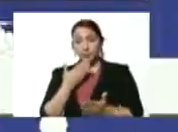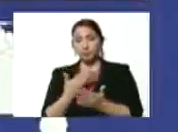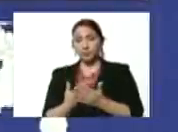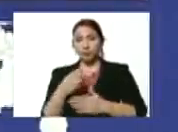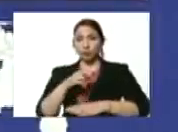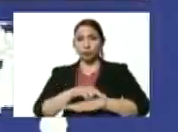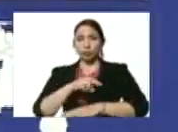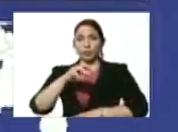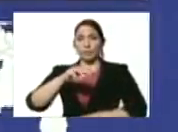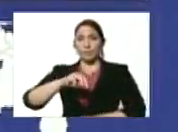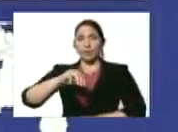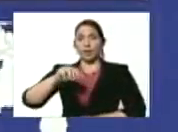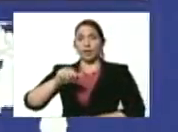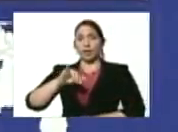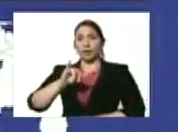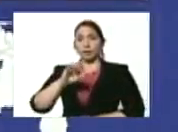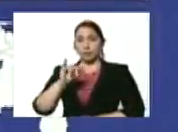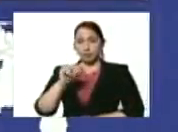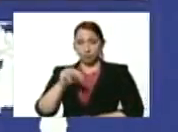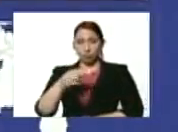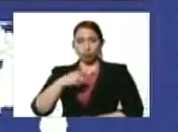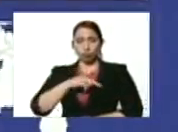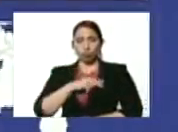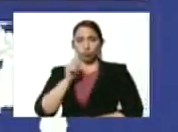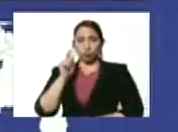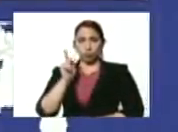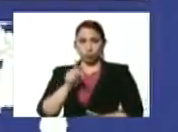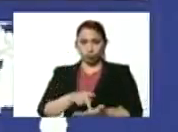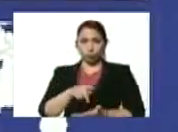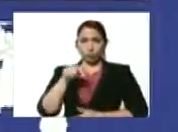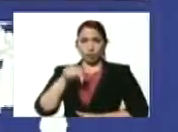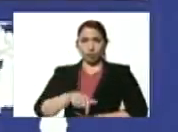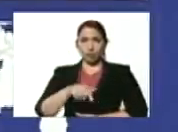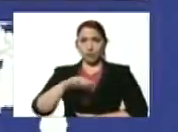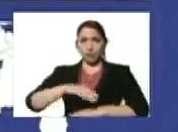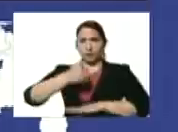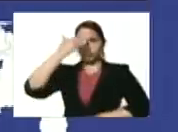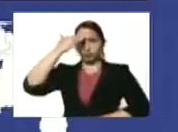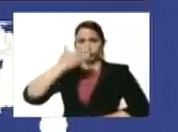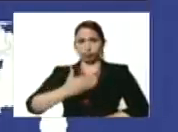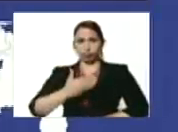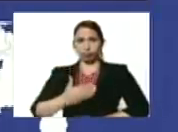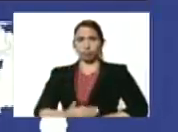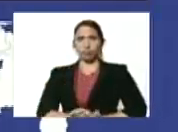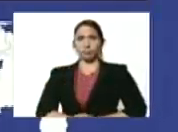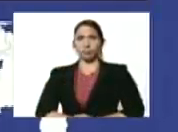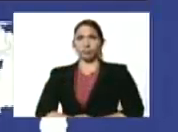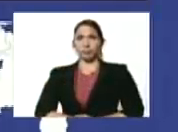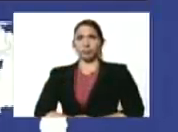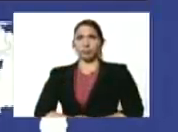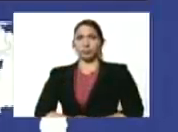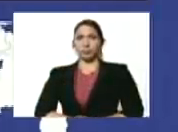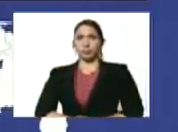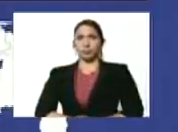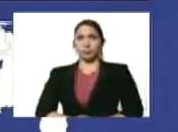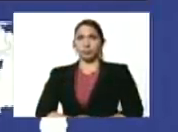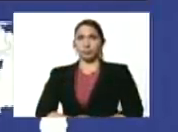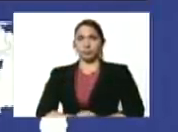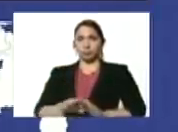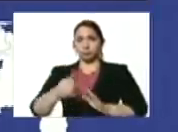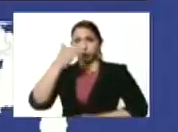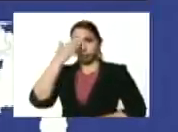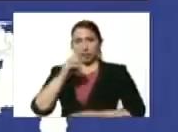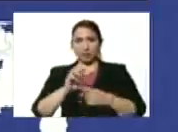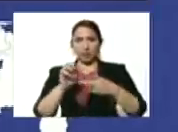doctor Marín. Precisamente aquí se encuentra el general, el almirante en jefe, comandante estratégico operacional,